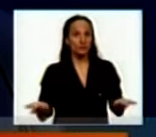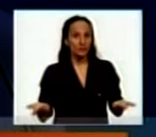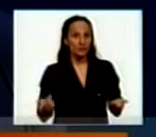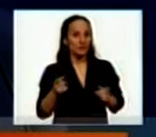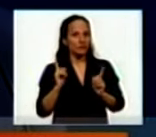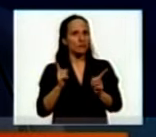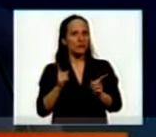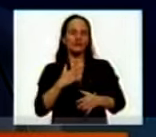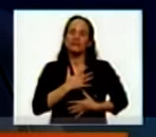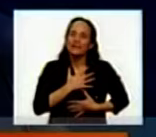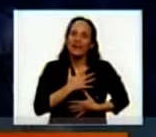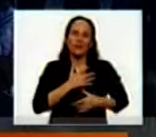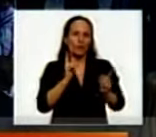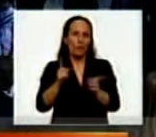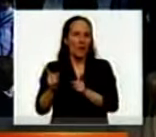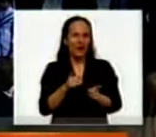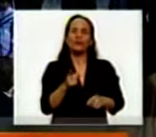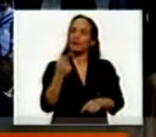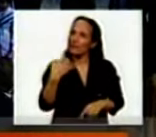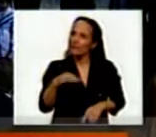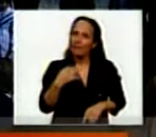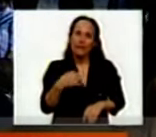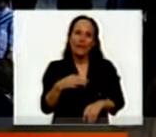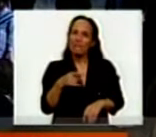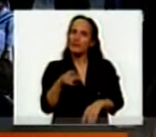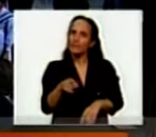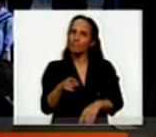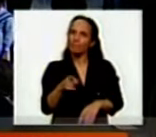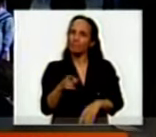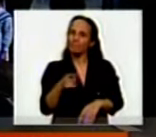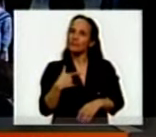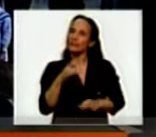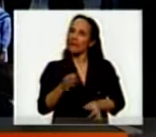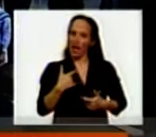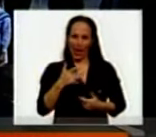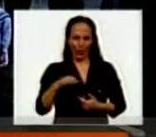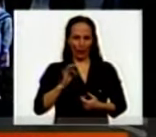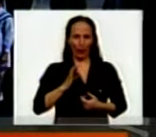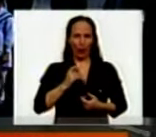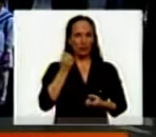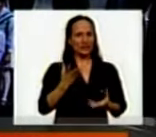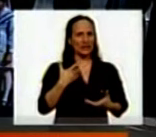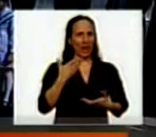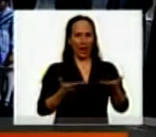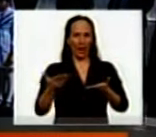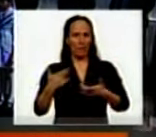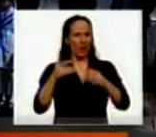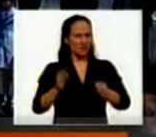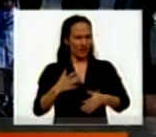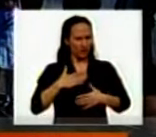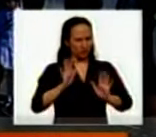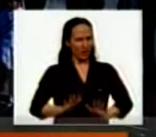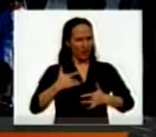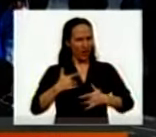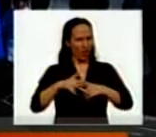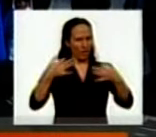los docentes, nuestros queridos docentes, aceptar que tienen que evaluarse sistemáticamente para ver si están teniendo esas